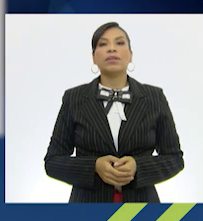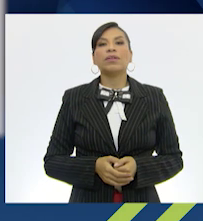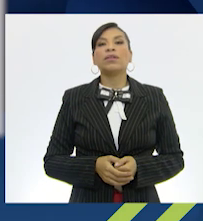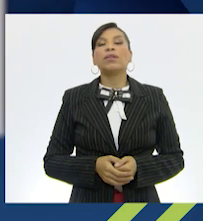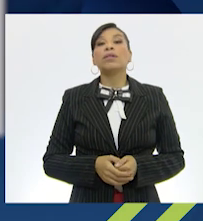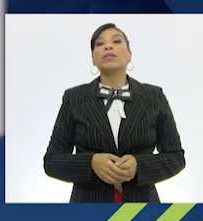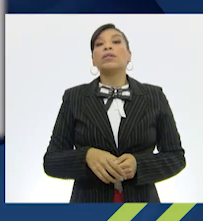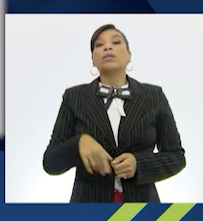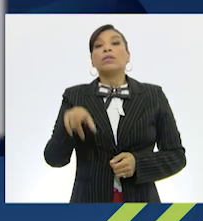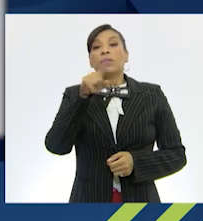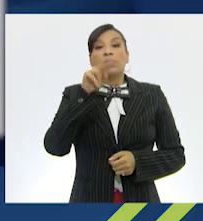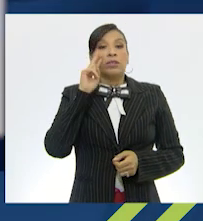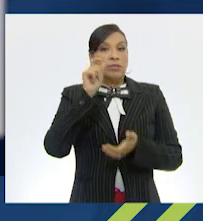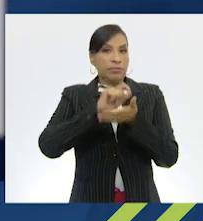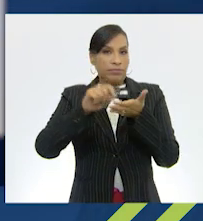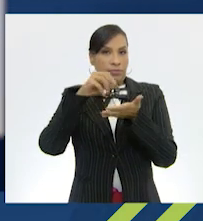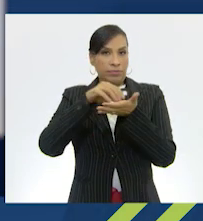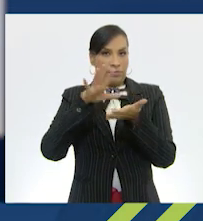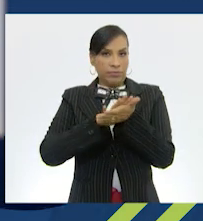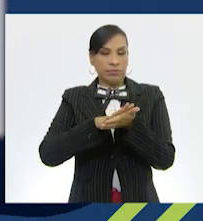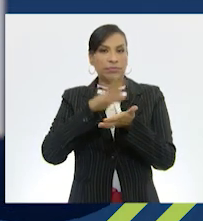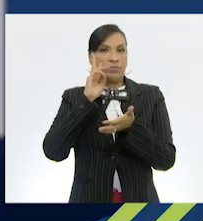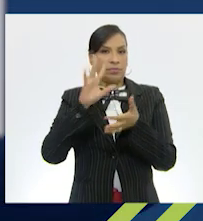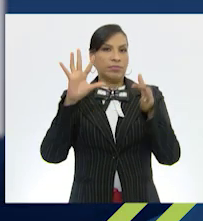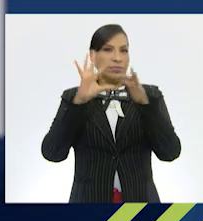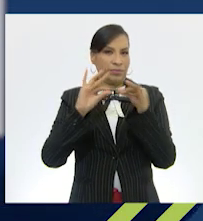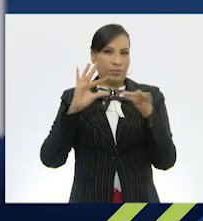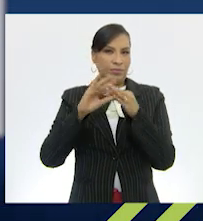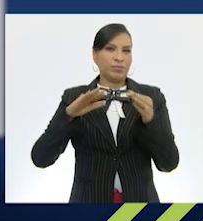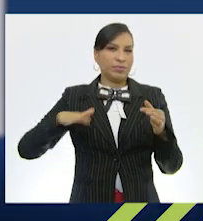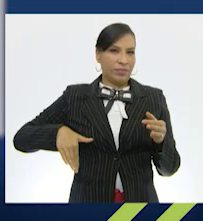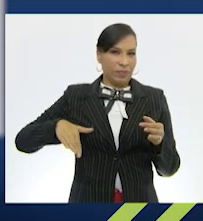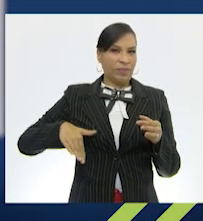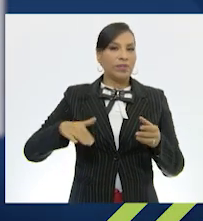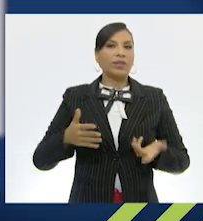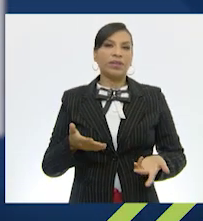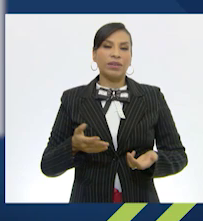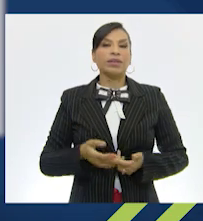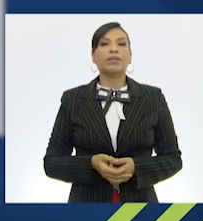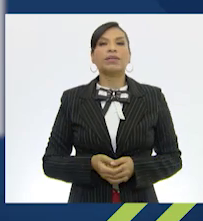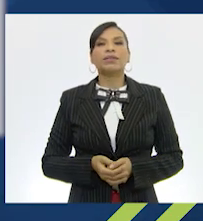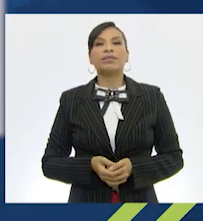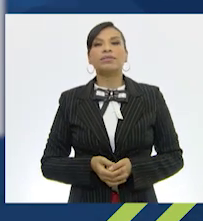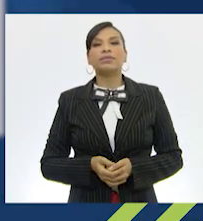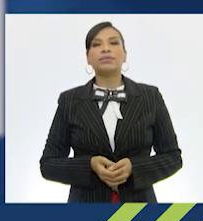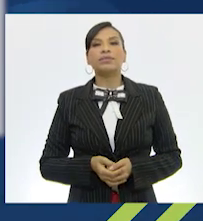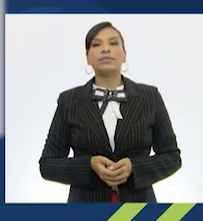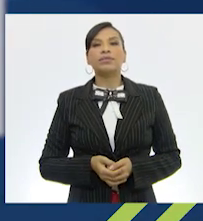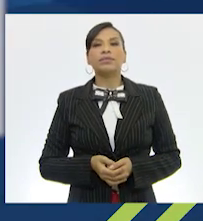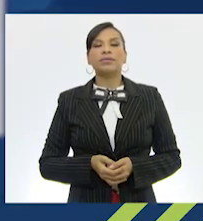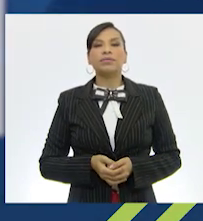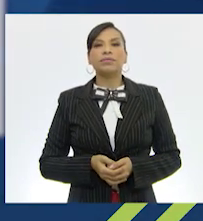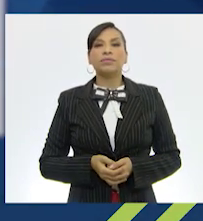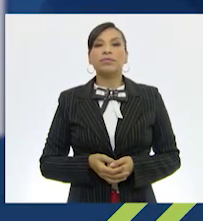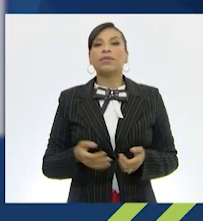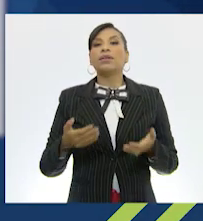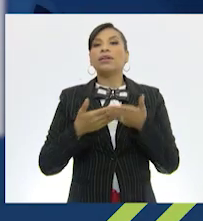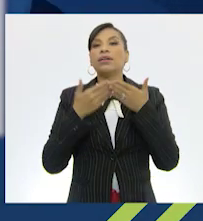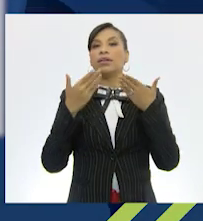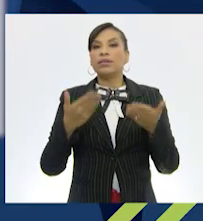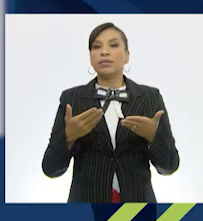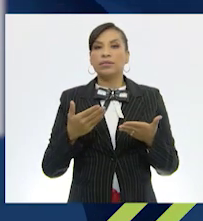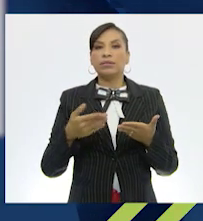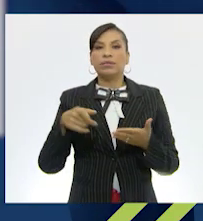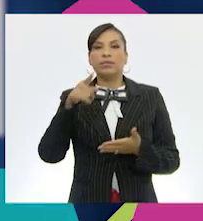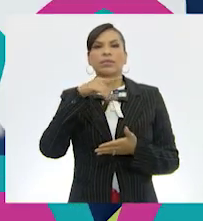Espero que ustedes hayan tomado nota de este breve repaso que acabamos de hacer. Bien, Ahora, María,